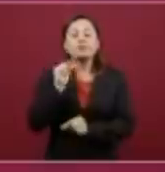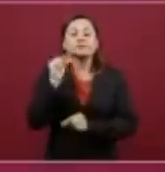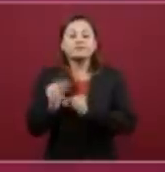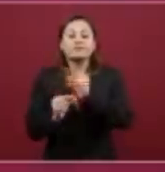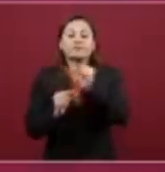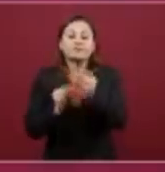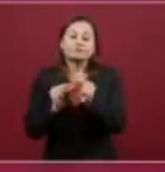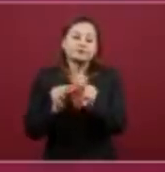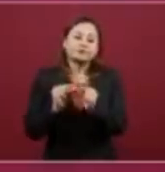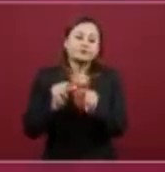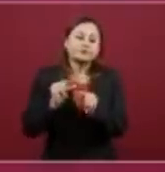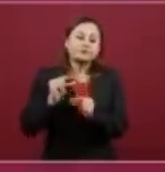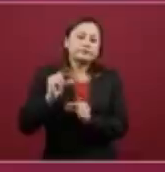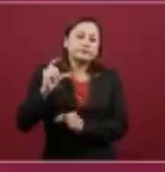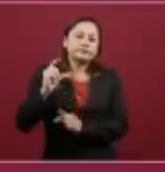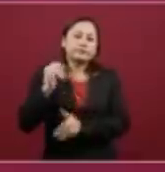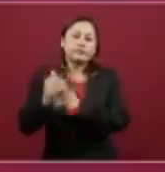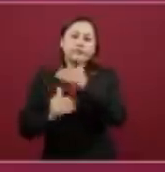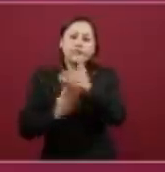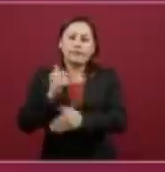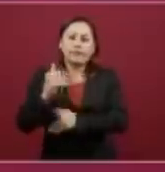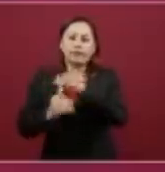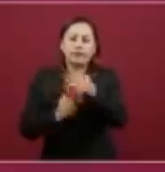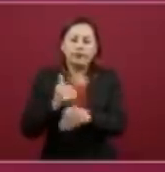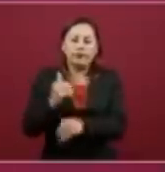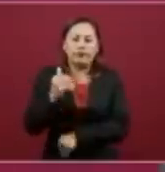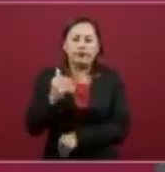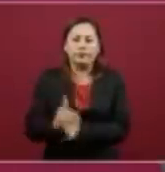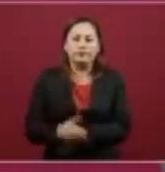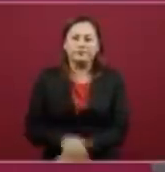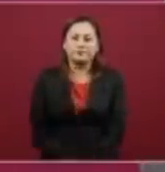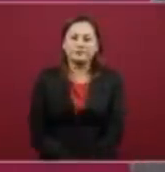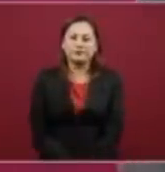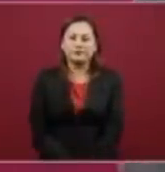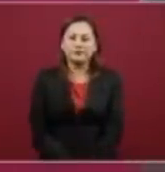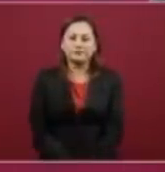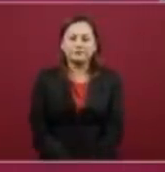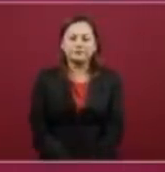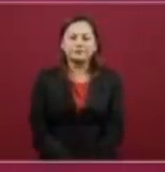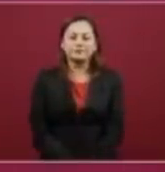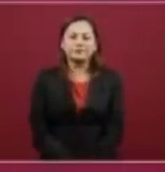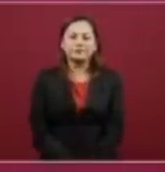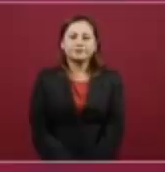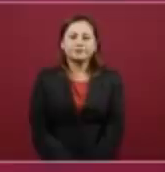Tiene que ser un proceso, no se puede lograr de la noche a la mañana, porque